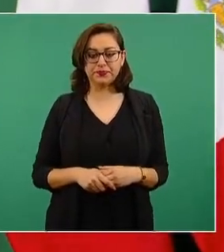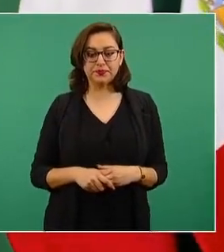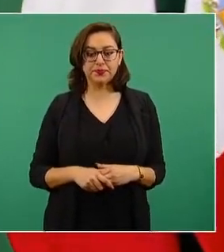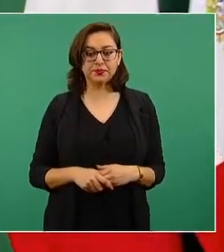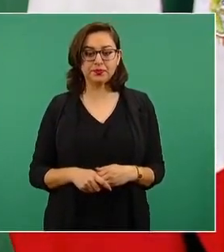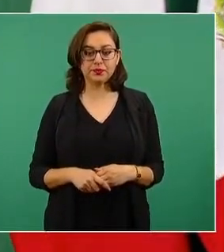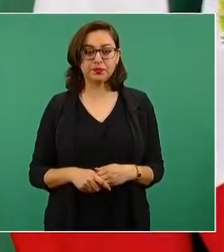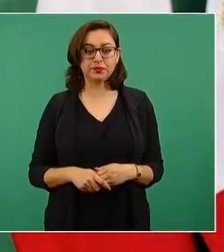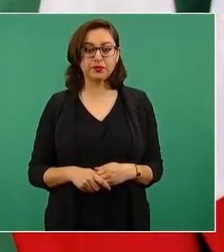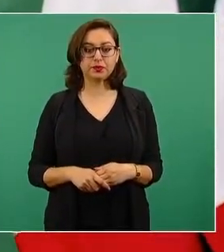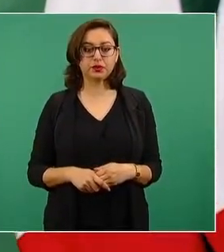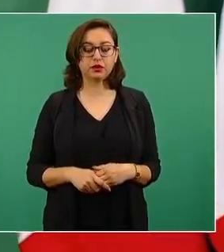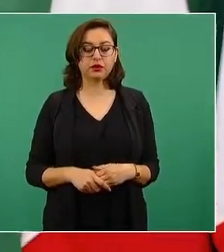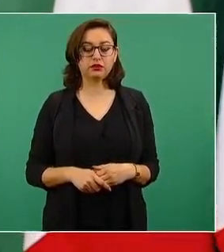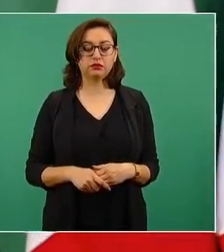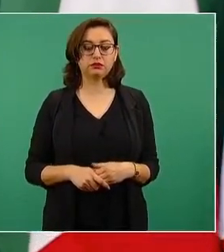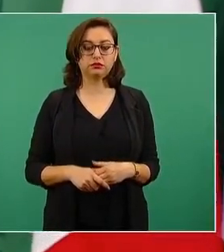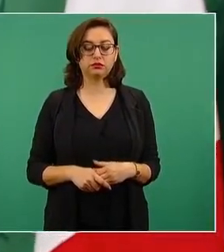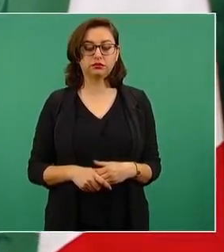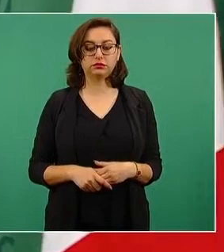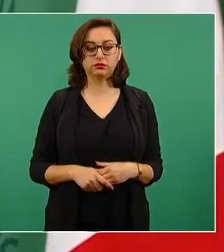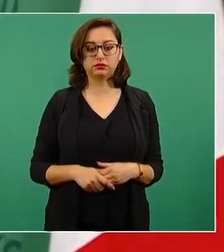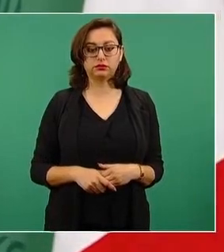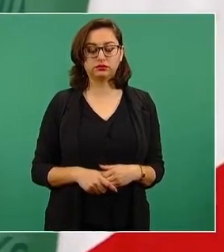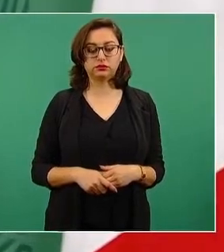porque entregarles una notaría era